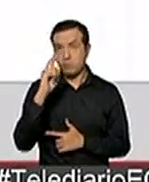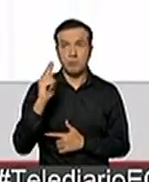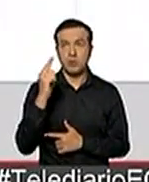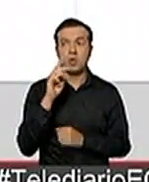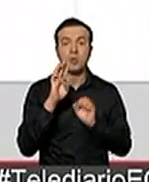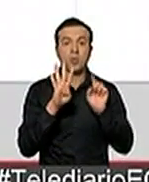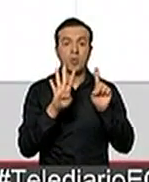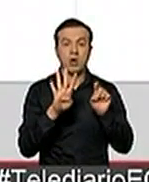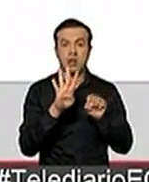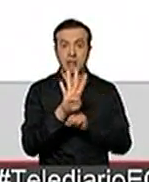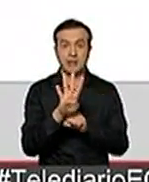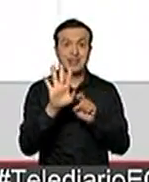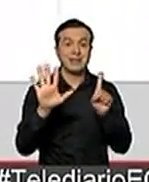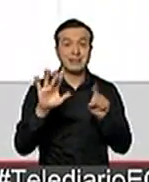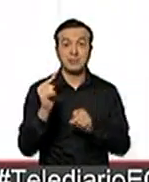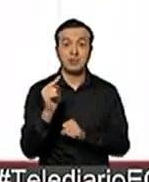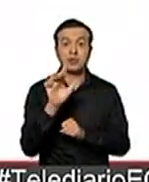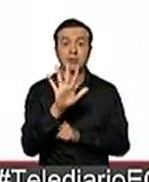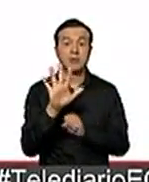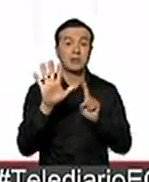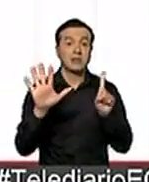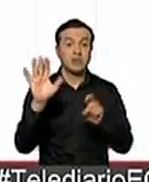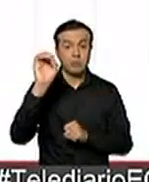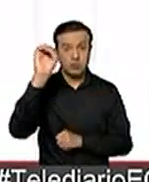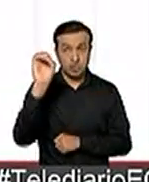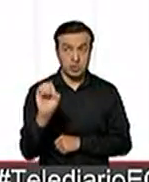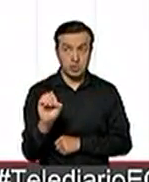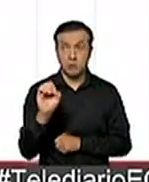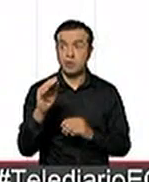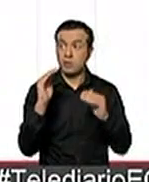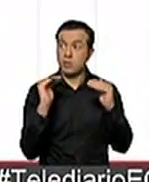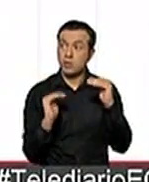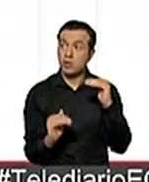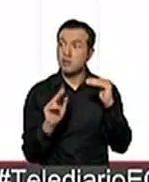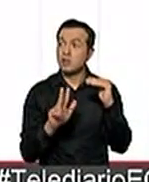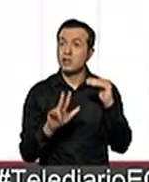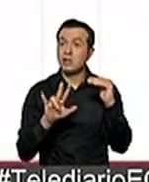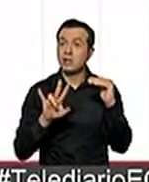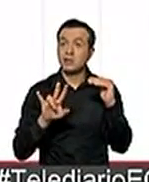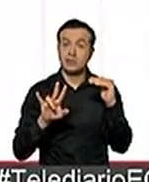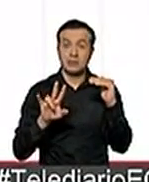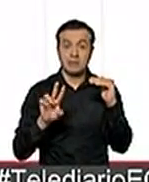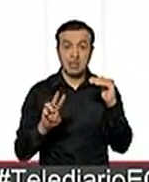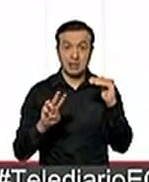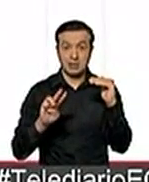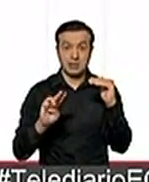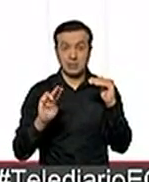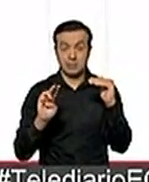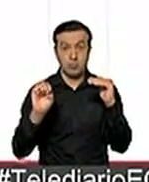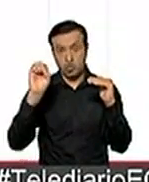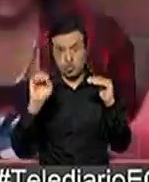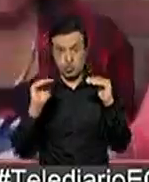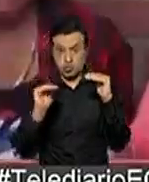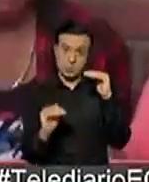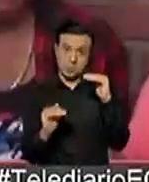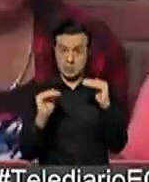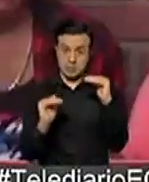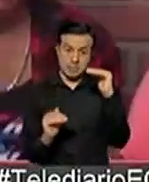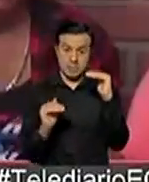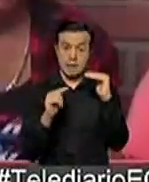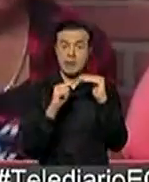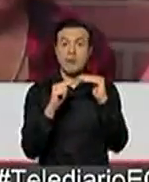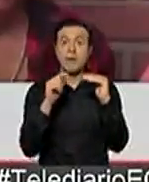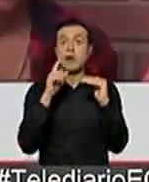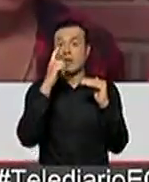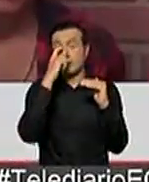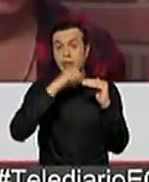con el 46.52%, frente al 36.92% del expresidente Carlos Mesa. No obstante, esta diferencia no le